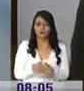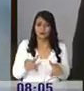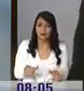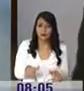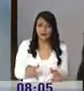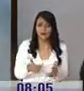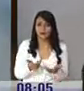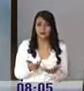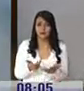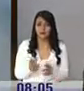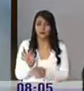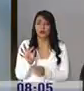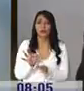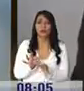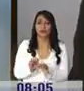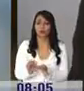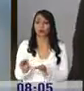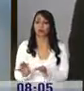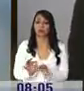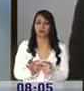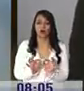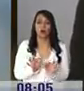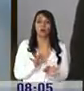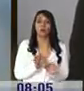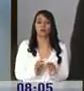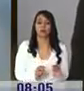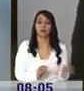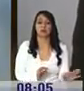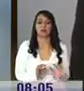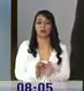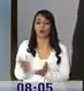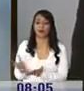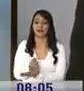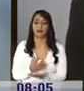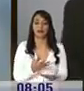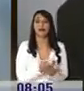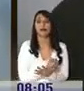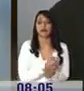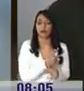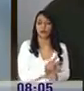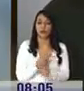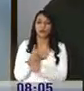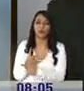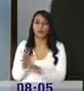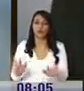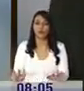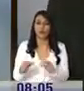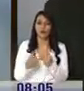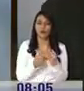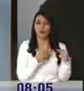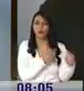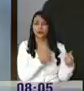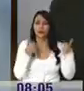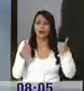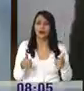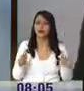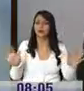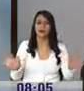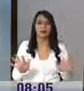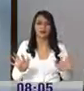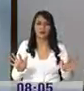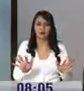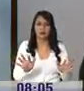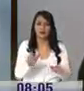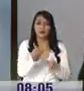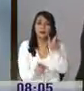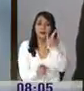para regalar ni para quitar un voto a nadie ni para cuidar los votos de una organización política ni de un candidato ni de un binomio sino para cuidar los